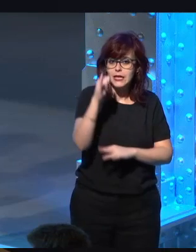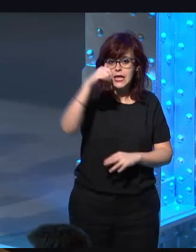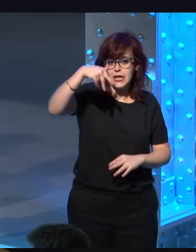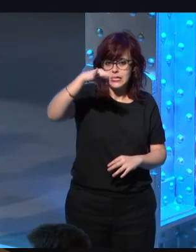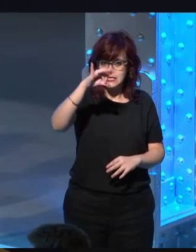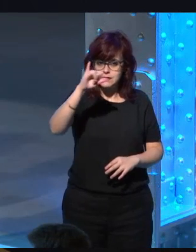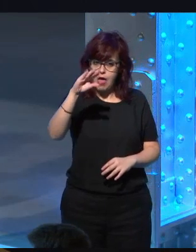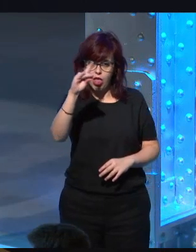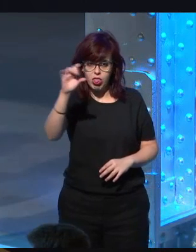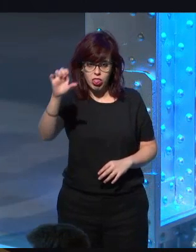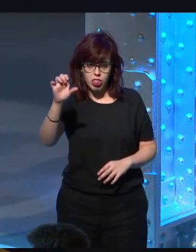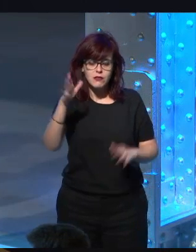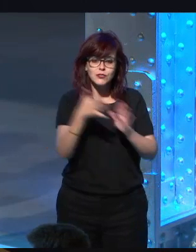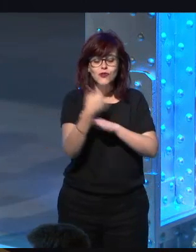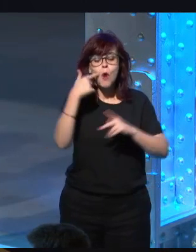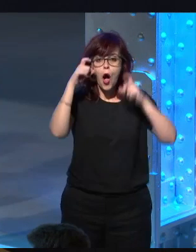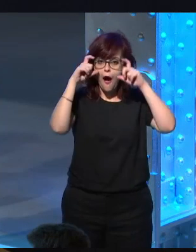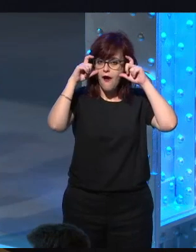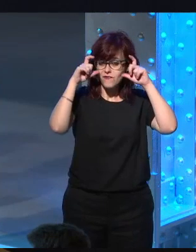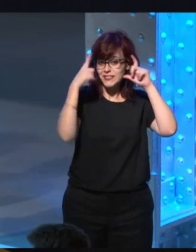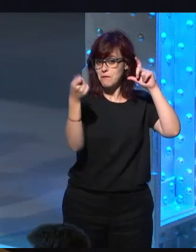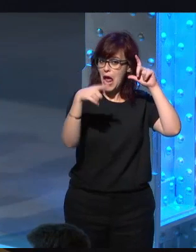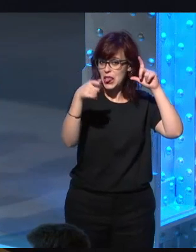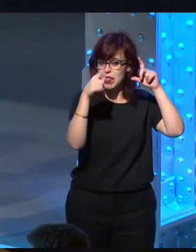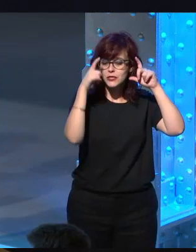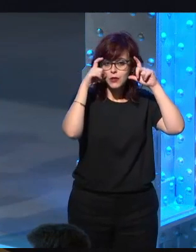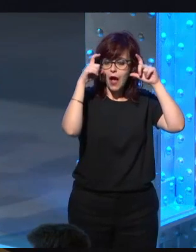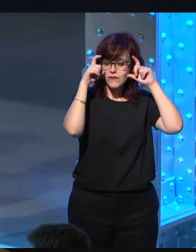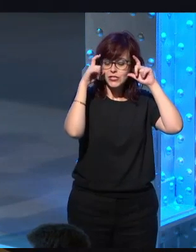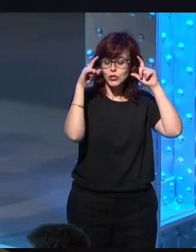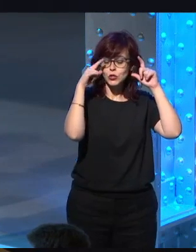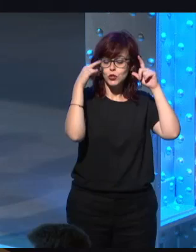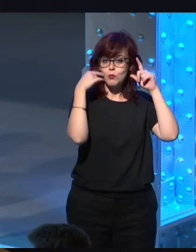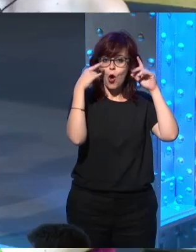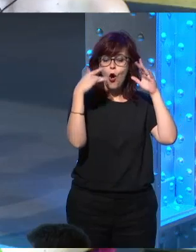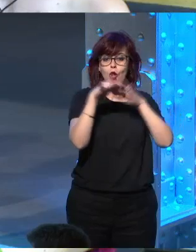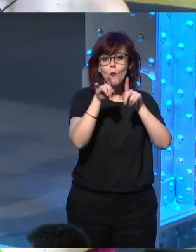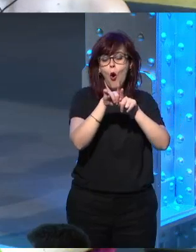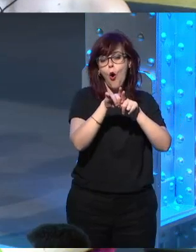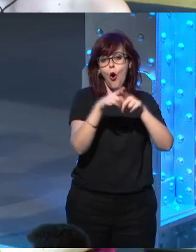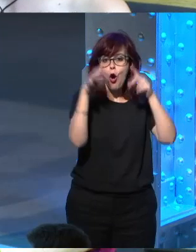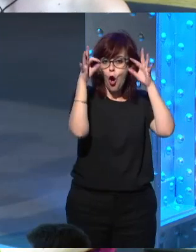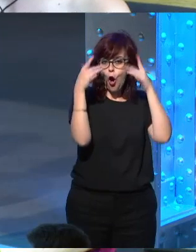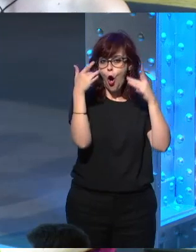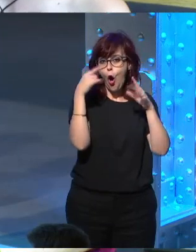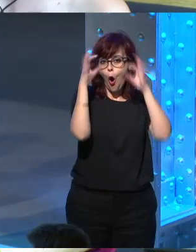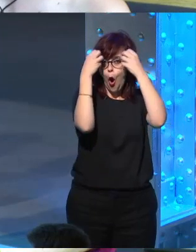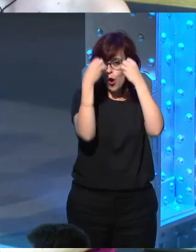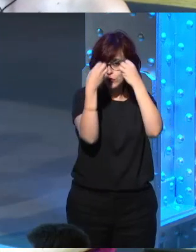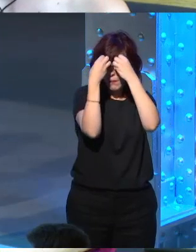insight, que es como unas gafas que te colocas y de repente lo ves todo con otros ojos, que es un poco pues